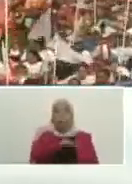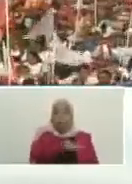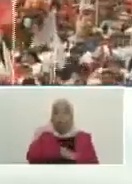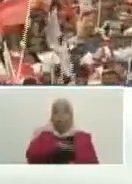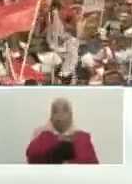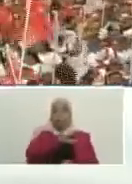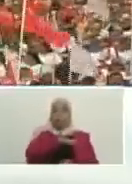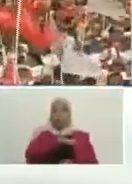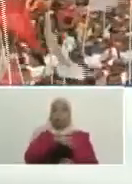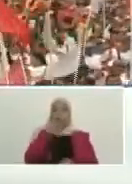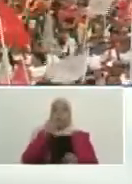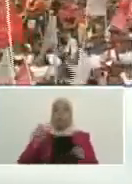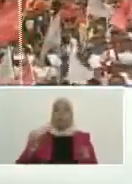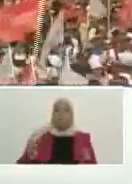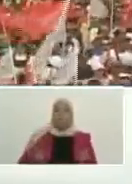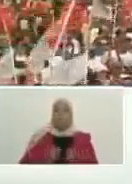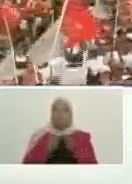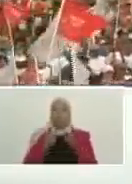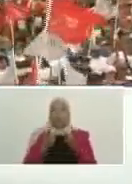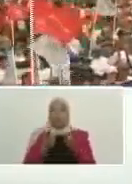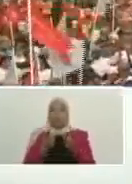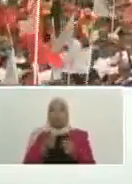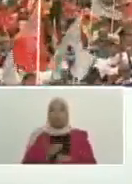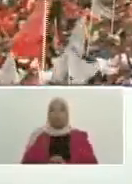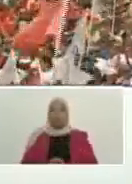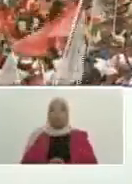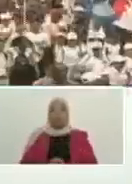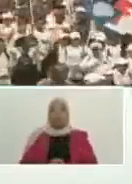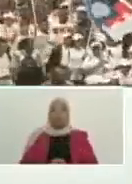Tuvimos un pueblo valiente